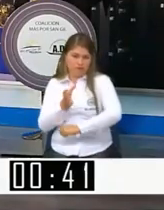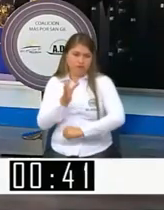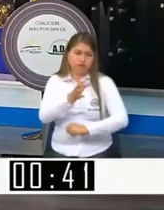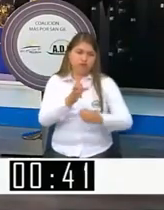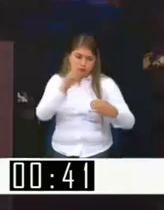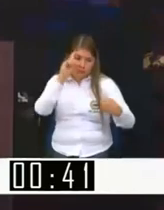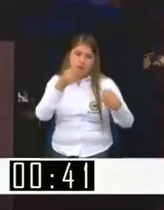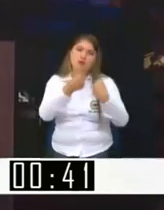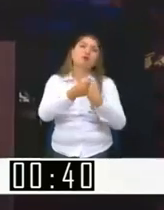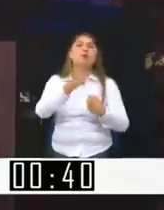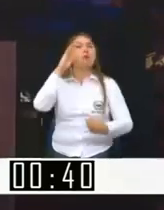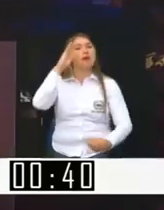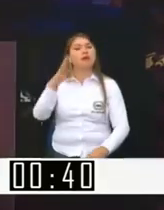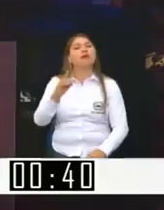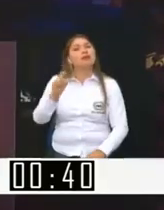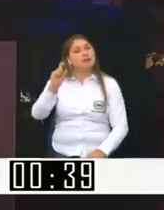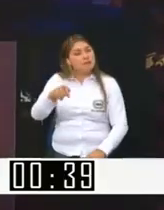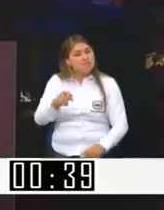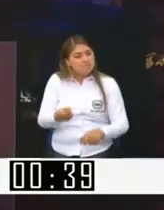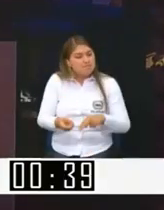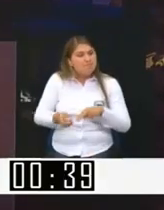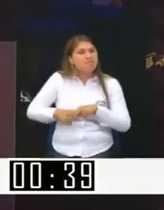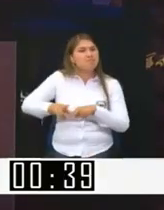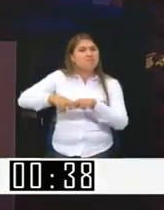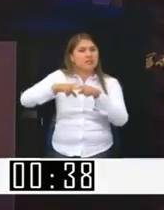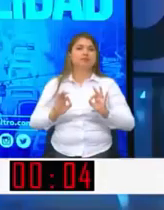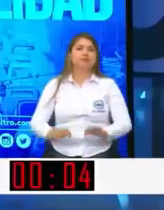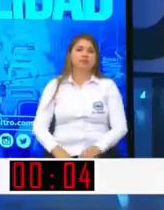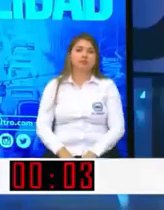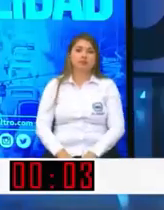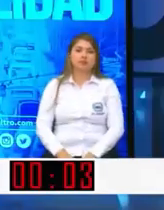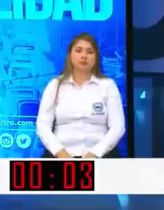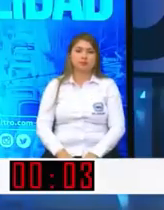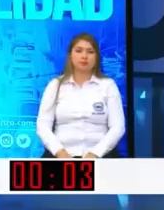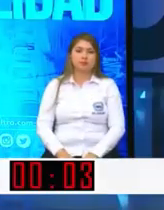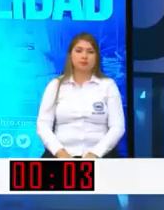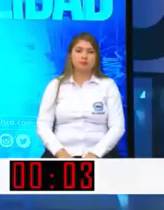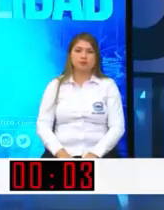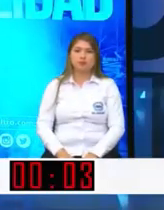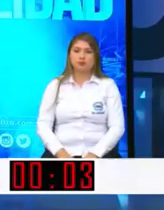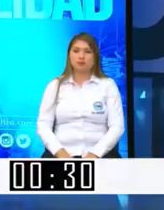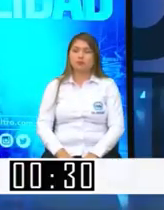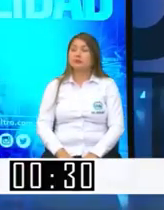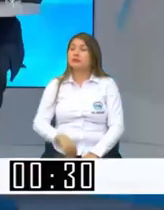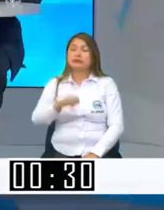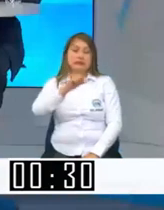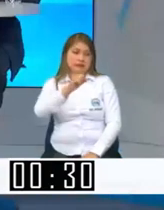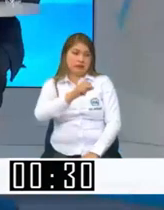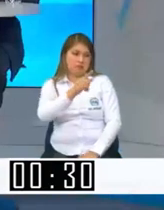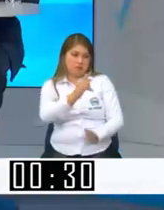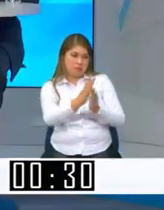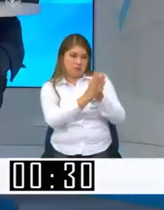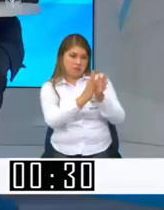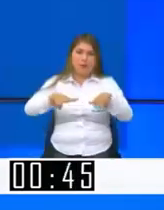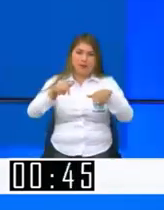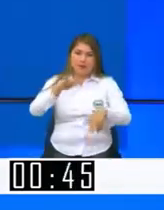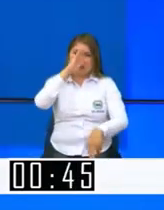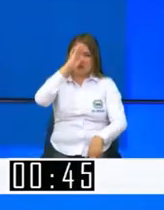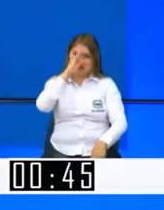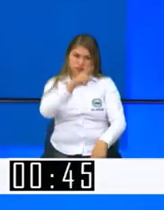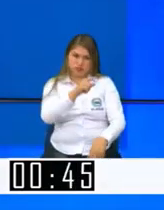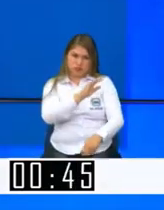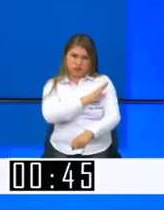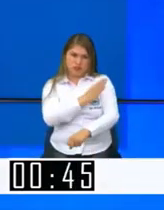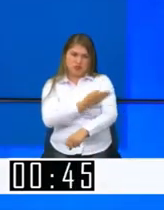la policía. Debemos incrementar el pie de fuerza. En materia de movilidad, varias propuestas se escucharon.